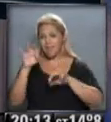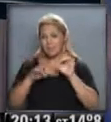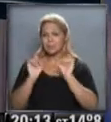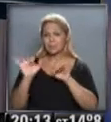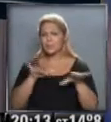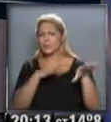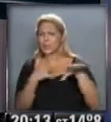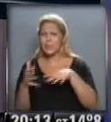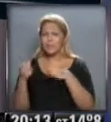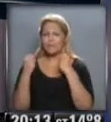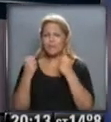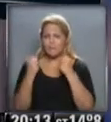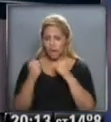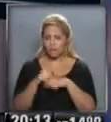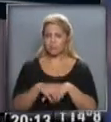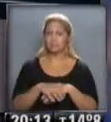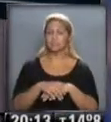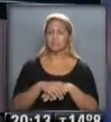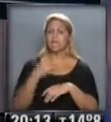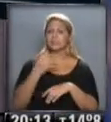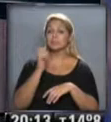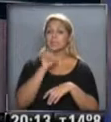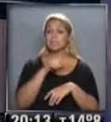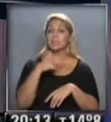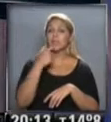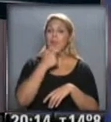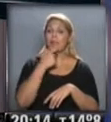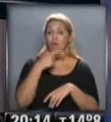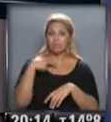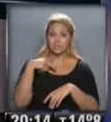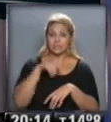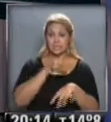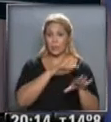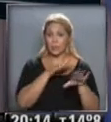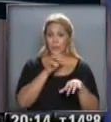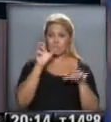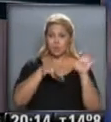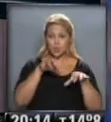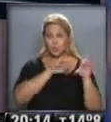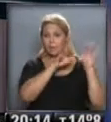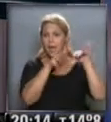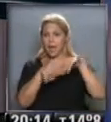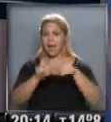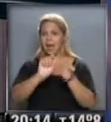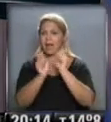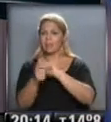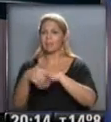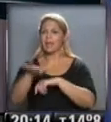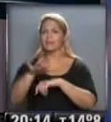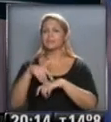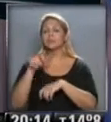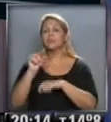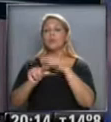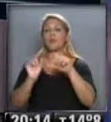fuertes del sector oeste, las lluvias principalmente en el sur de la provincia de Mendoza que se irán trasladando hacia el este y tienden a mejorar las